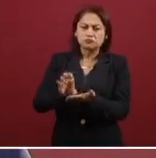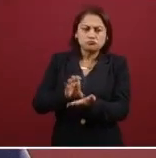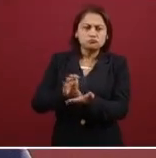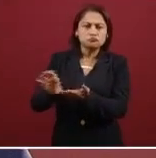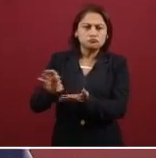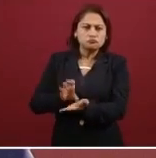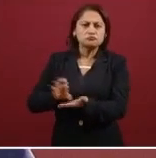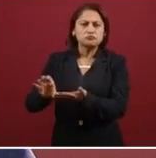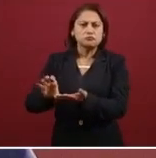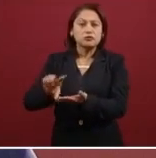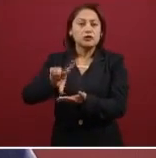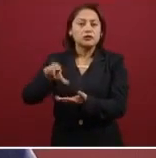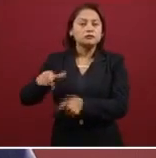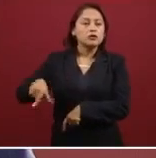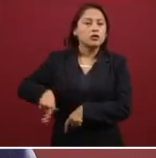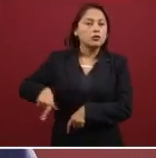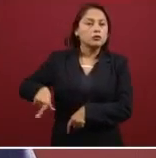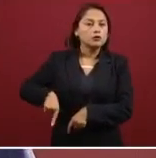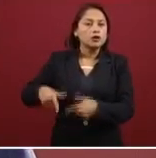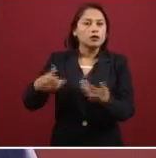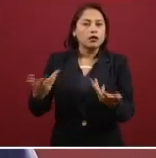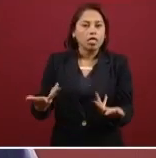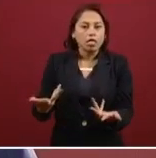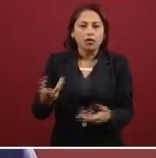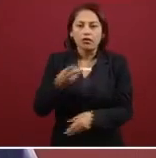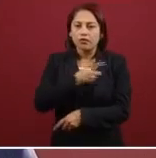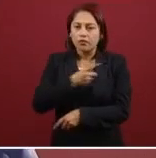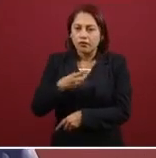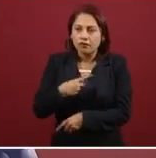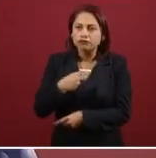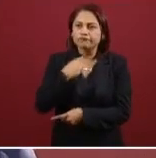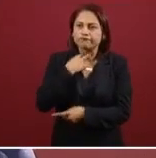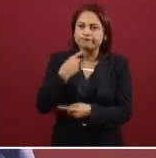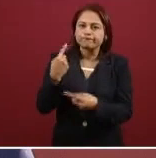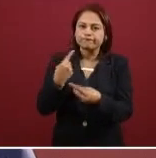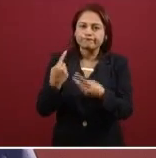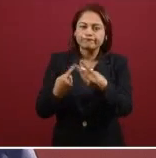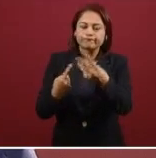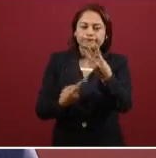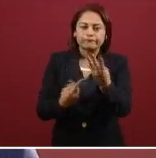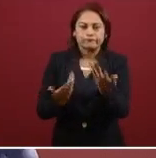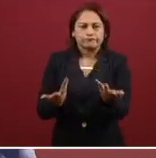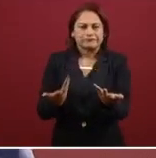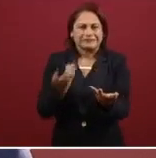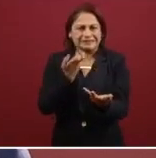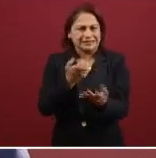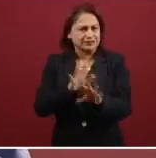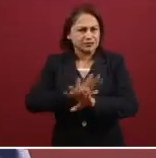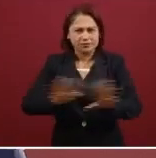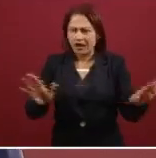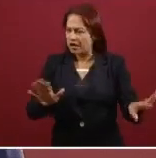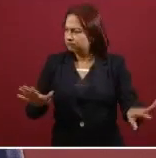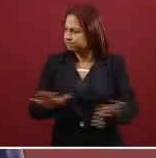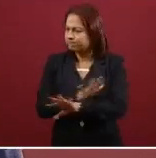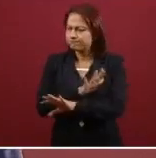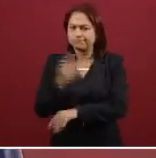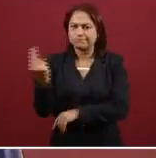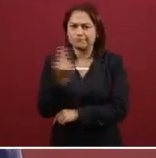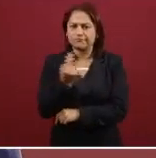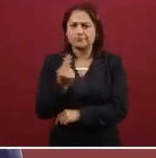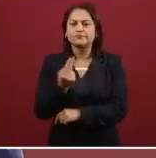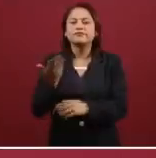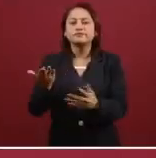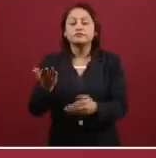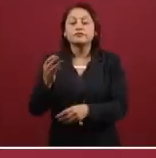Entonces, todo eso tiene que cambiar. Lo del FOBAPROA no debe